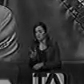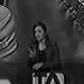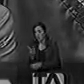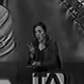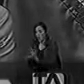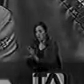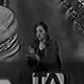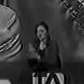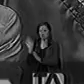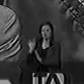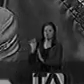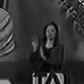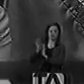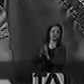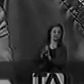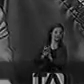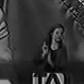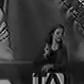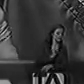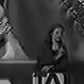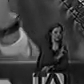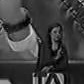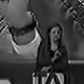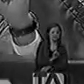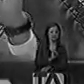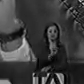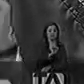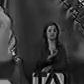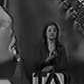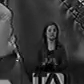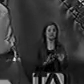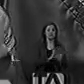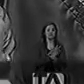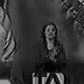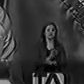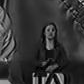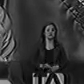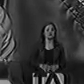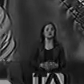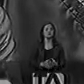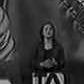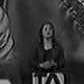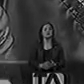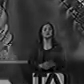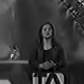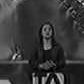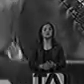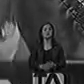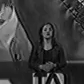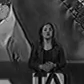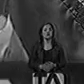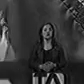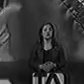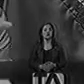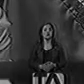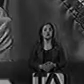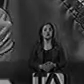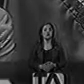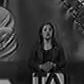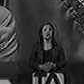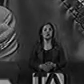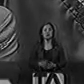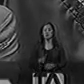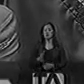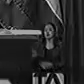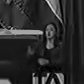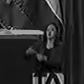Los consumidores en una parte decidieron sustituir su consumo por Extra y por Ecopaís y en otra parte redujeron sus